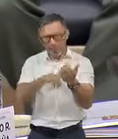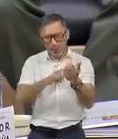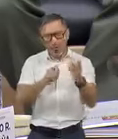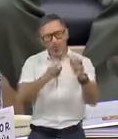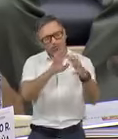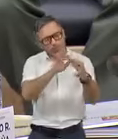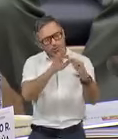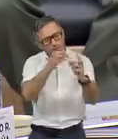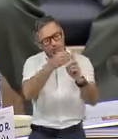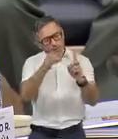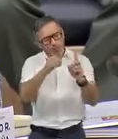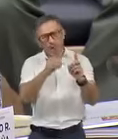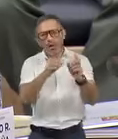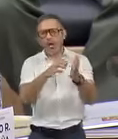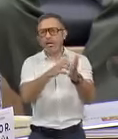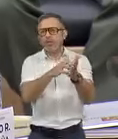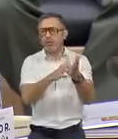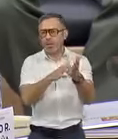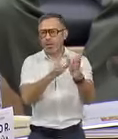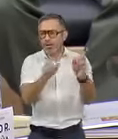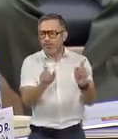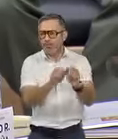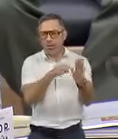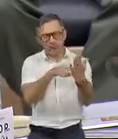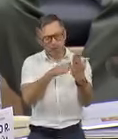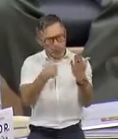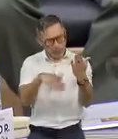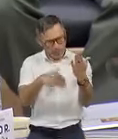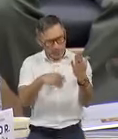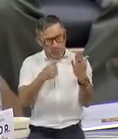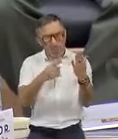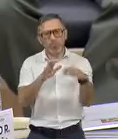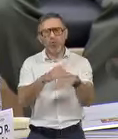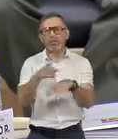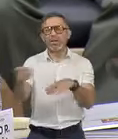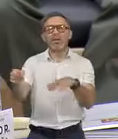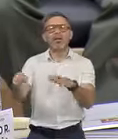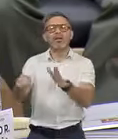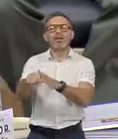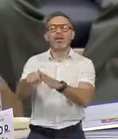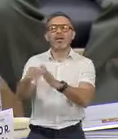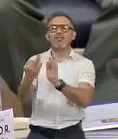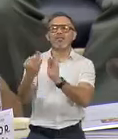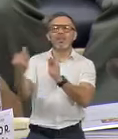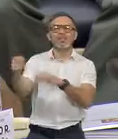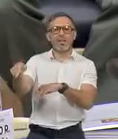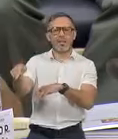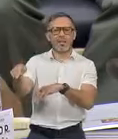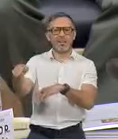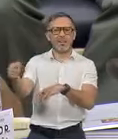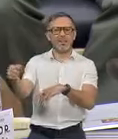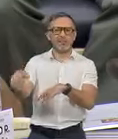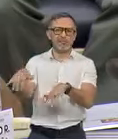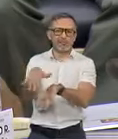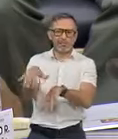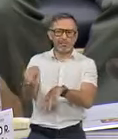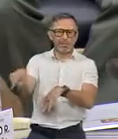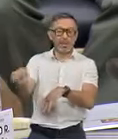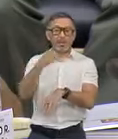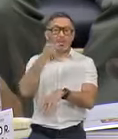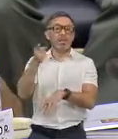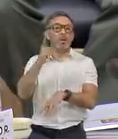hizo, porque el Frente Guango de Derecha, su candidata, ha insistido que nuestra candidata